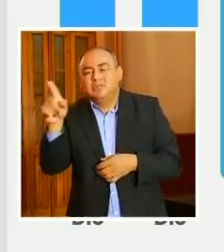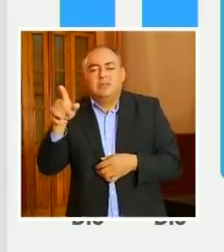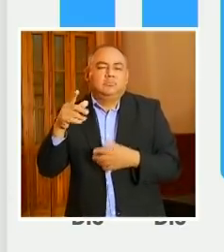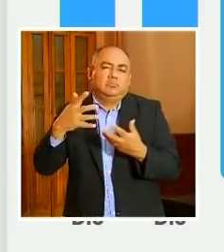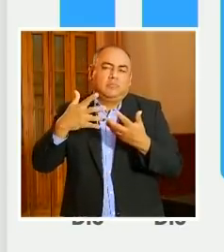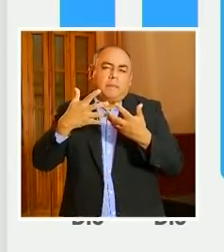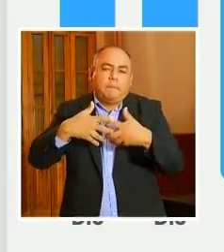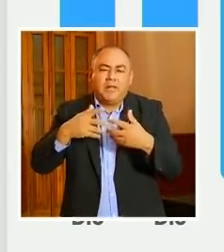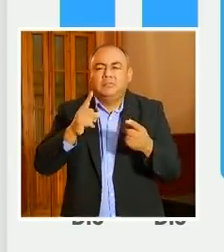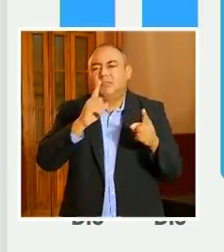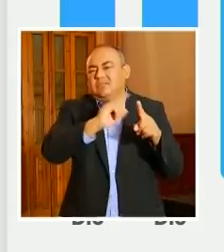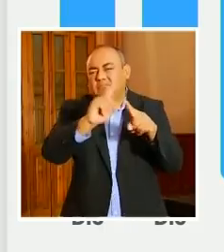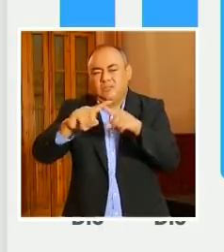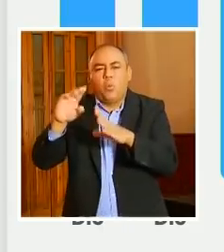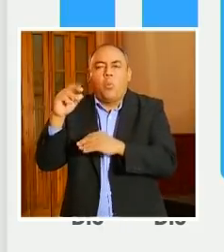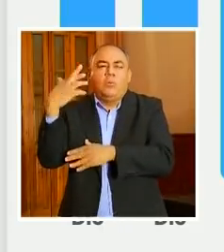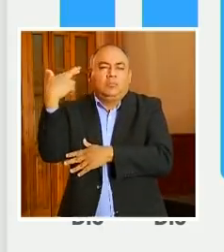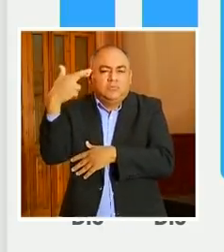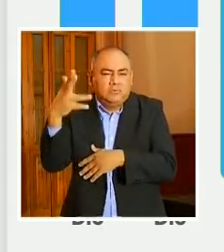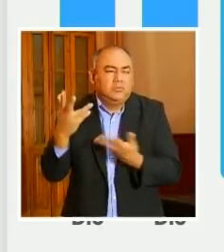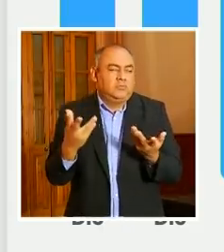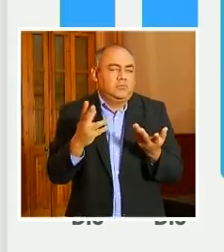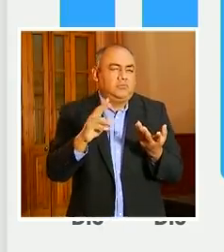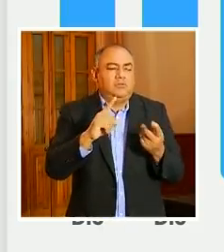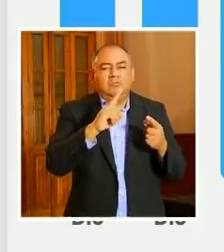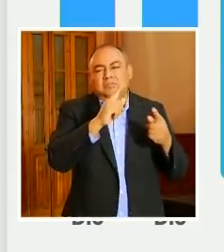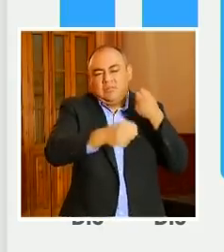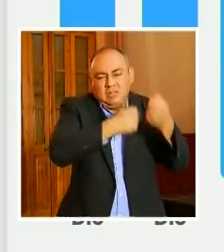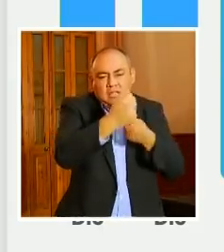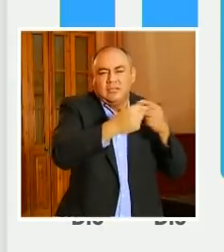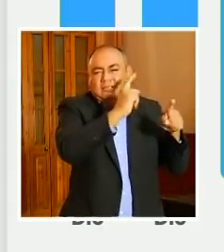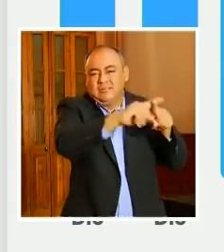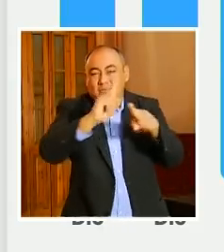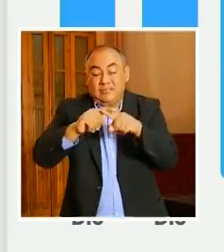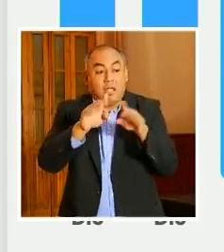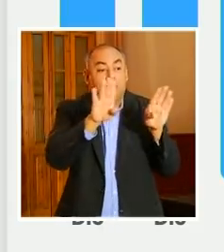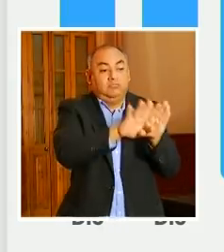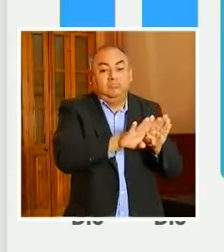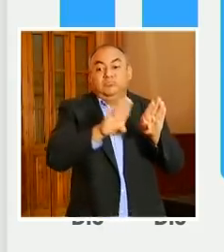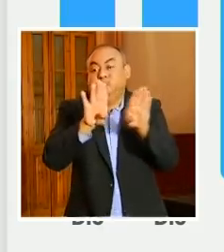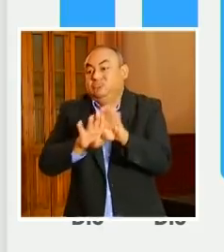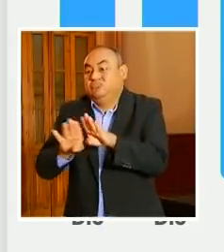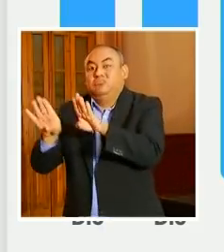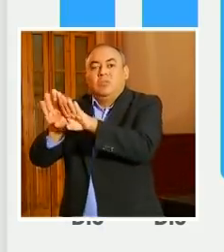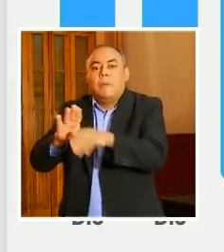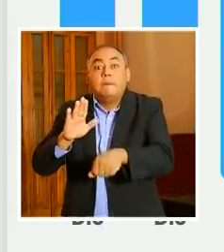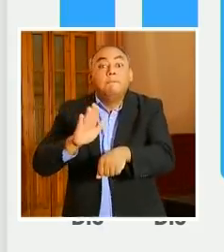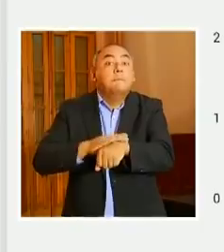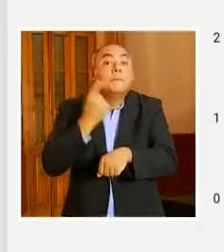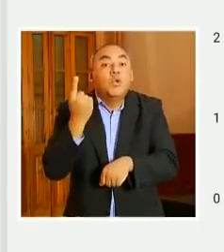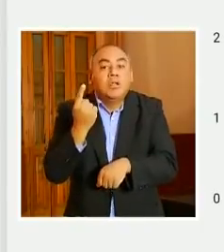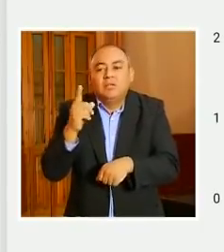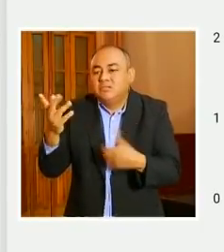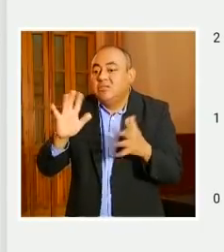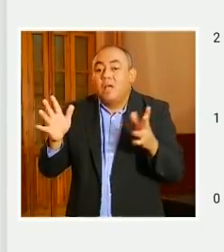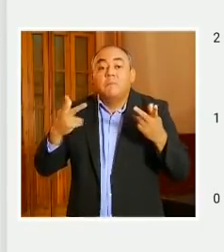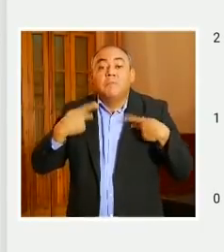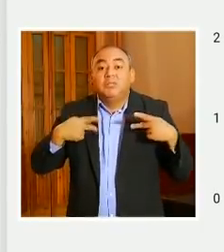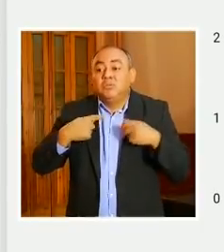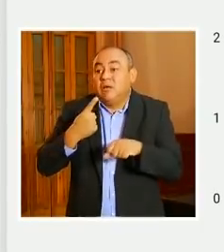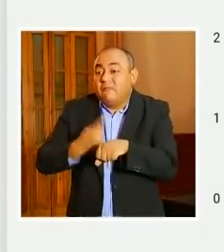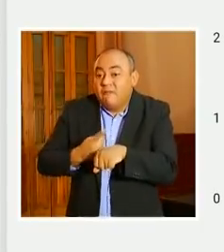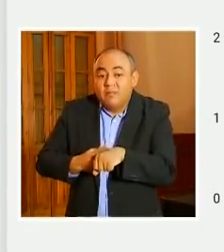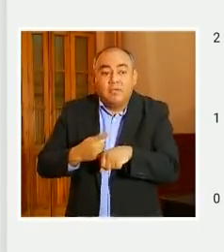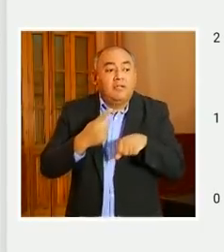tiendas de autoservicio, etcétera, porque no tienen personal que asista a trabajar.